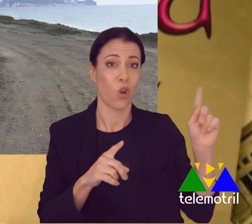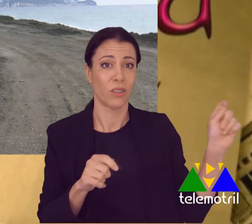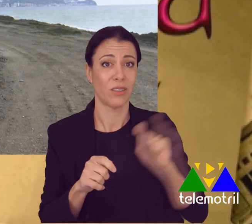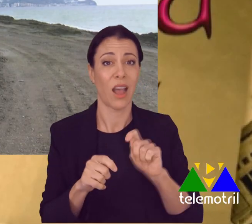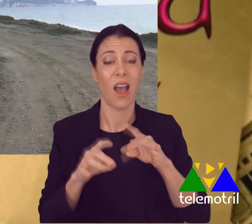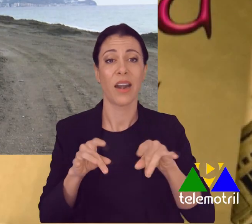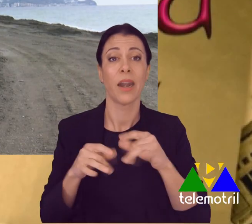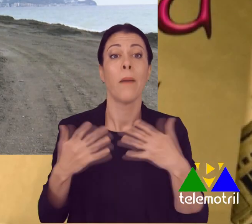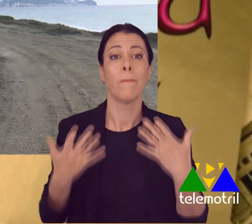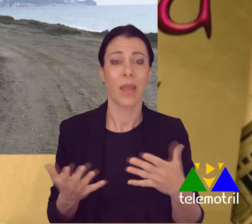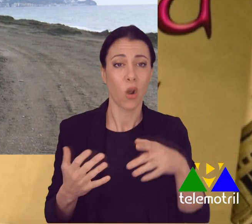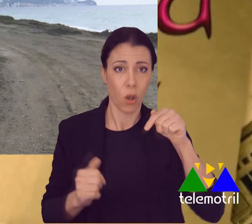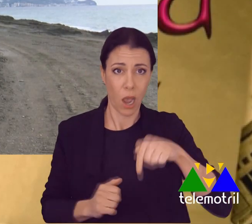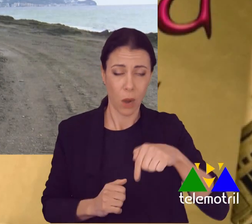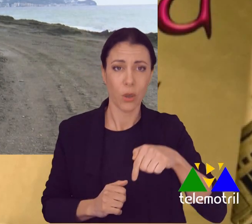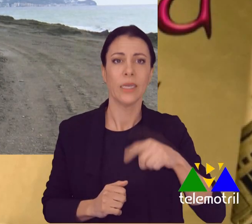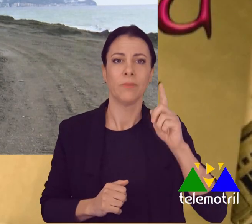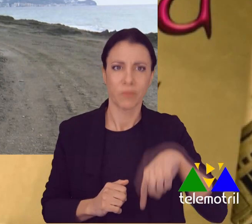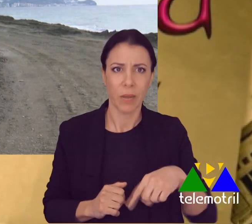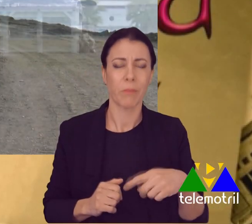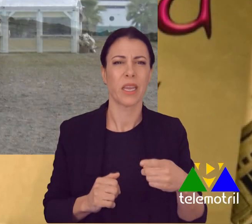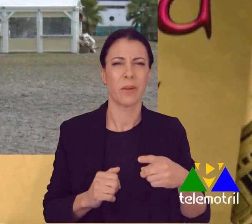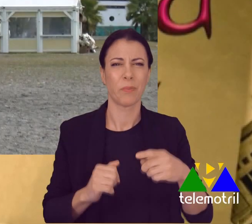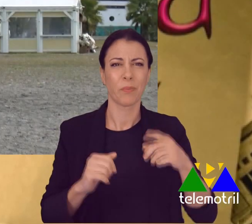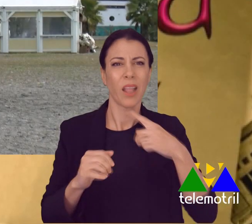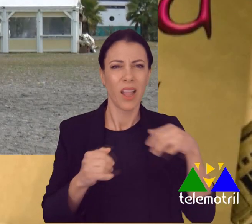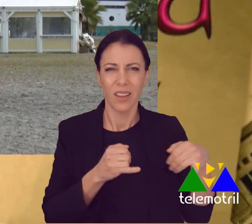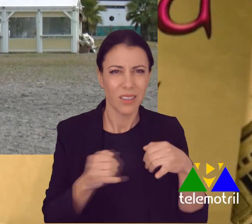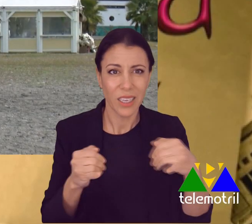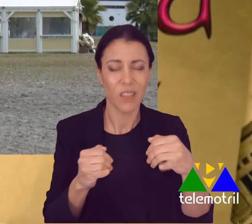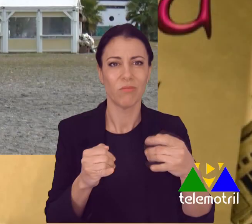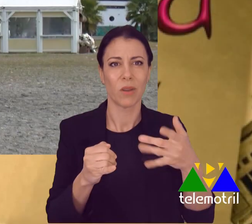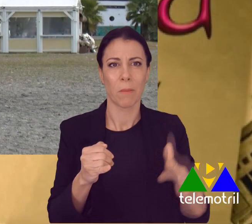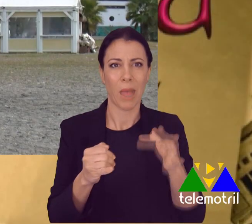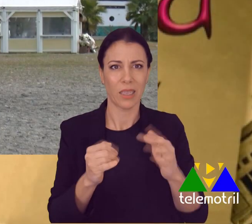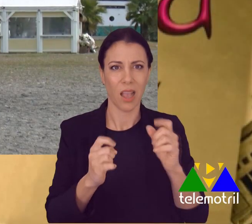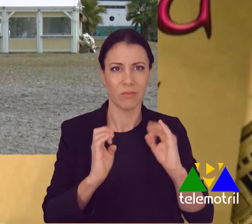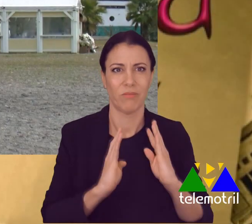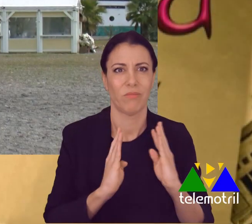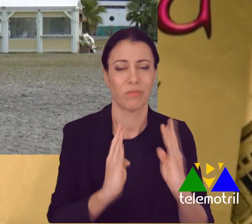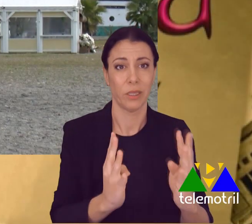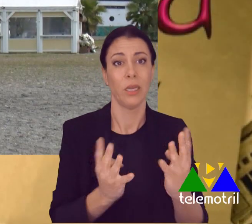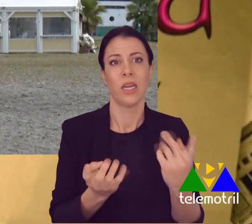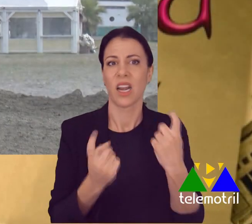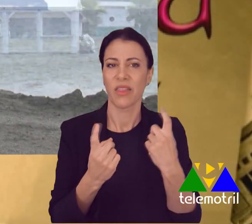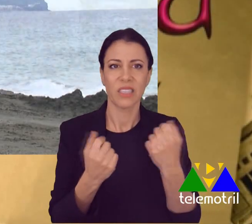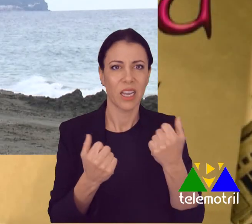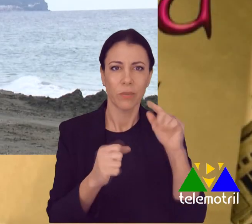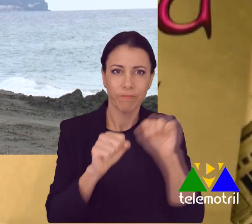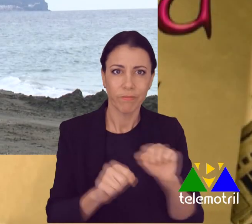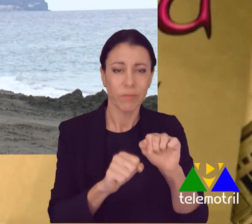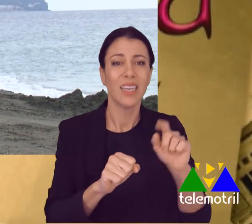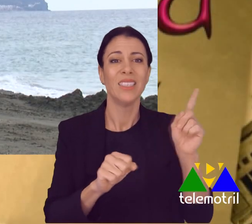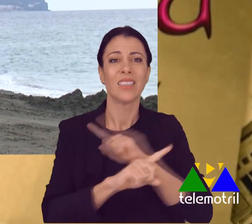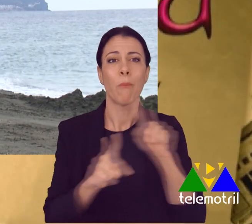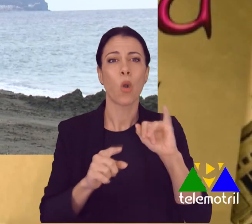las ramblas y los balates están canalizados, tampoco hay aportes de tierra de la Rambla